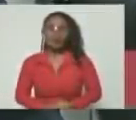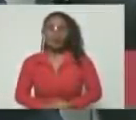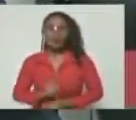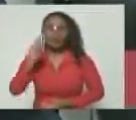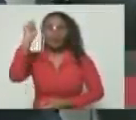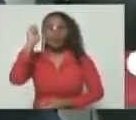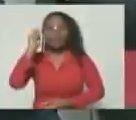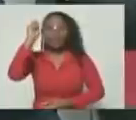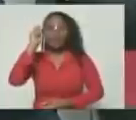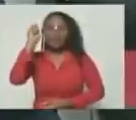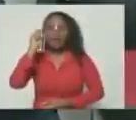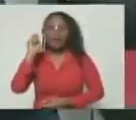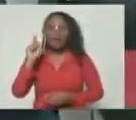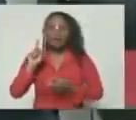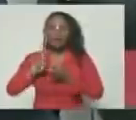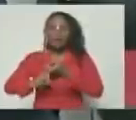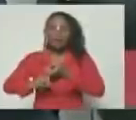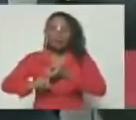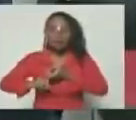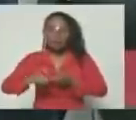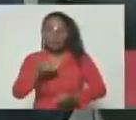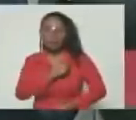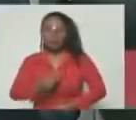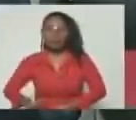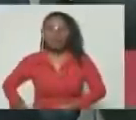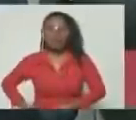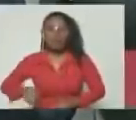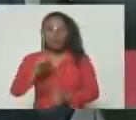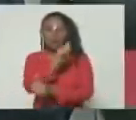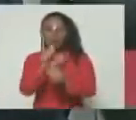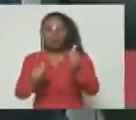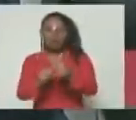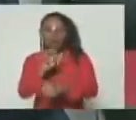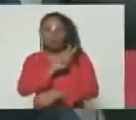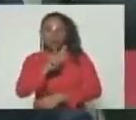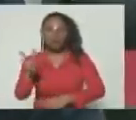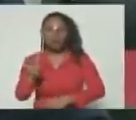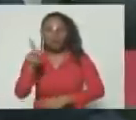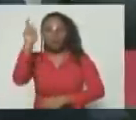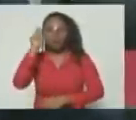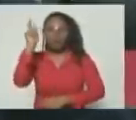Diputada Cilia Flores, vicepresidente, diputadas, diputados.